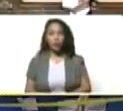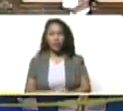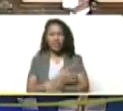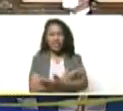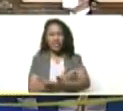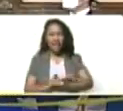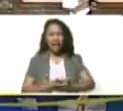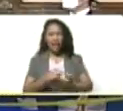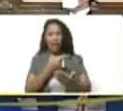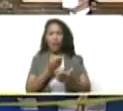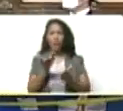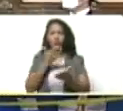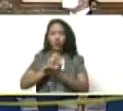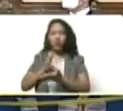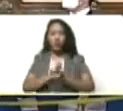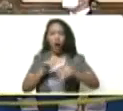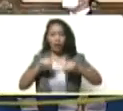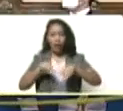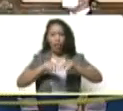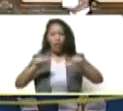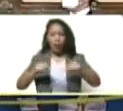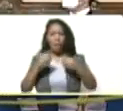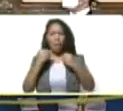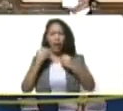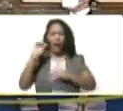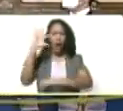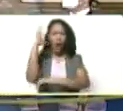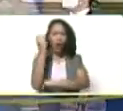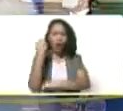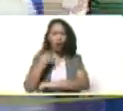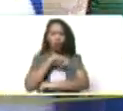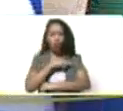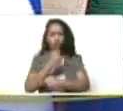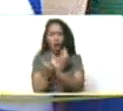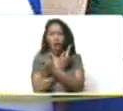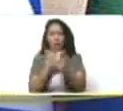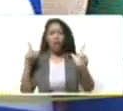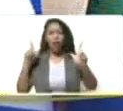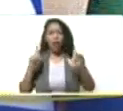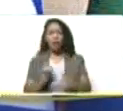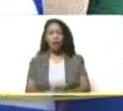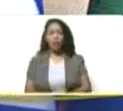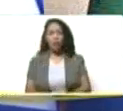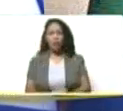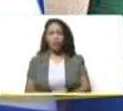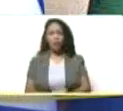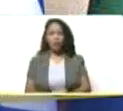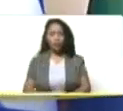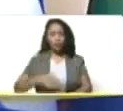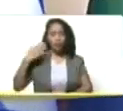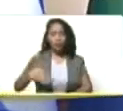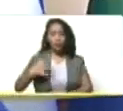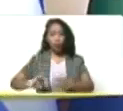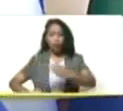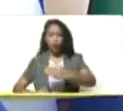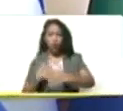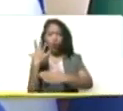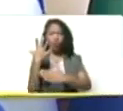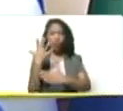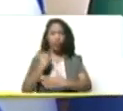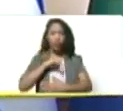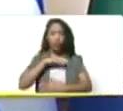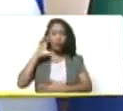Sangre corrió en esta tierra para conquistar nuestra libertad y el derecho a fundar